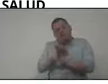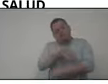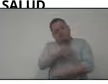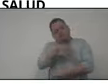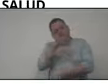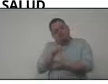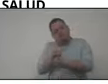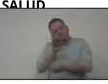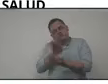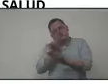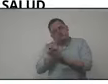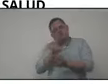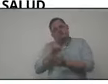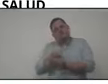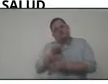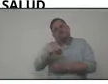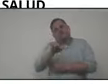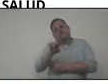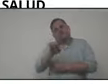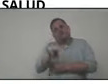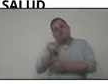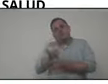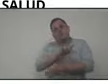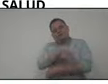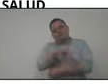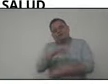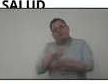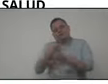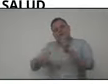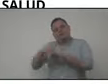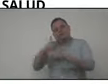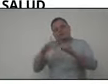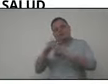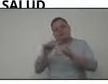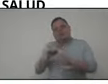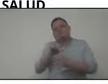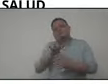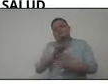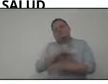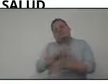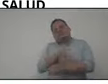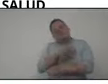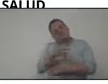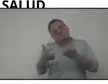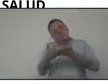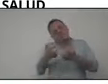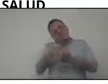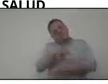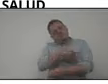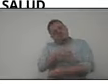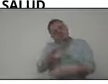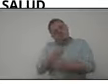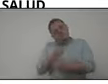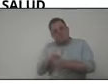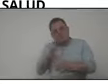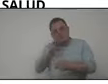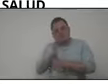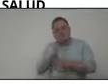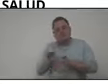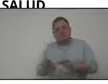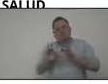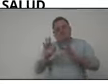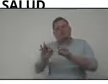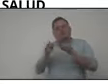el PINAR, sistema de gestión ambiental, sistema de gestión de calidad, el sistema de gestión de seguridad de la información,